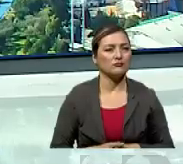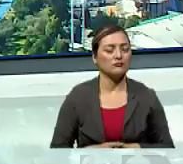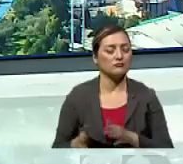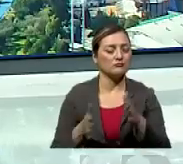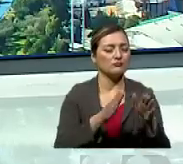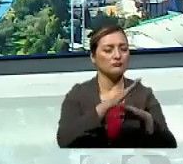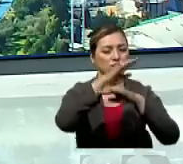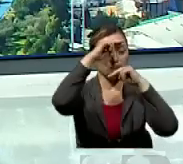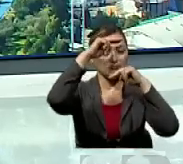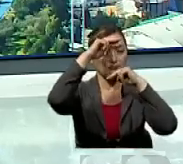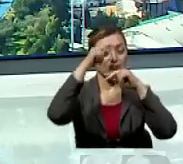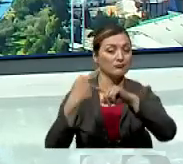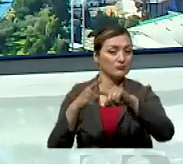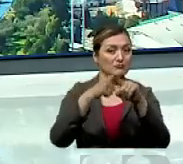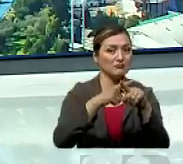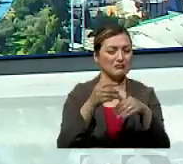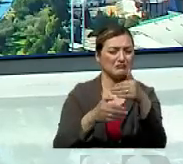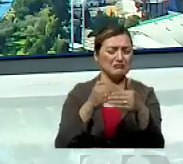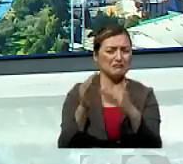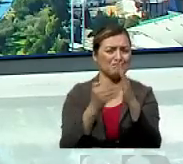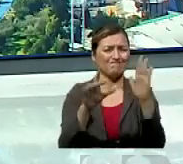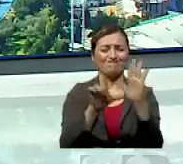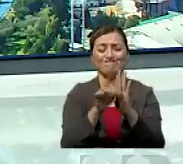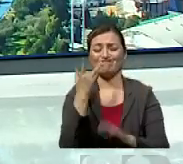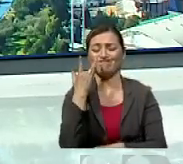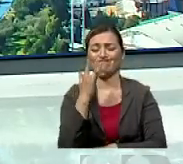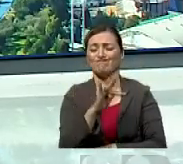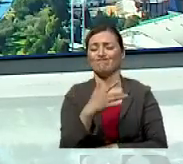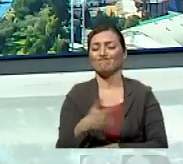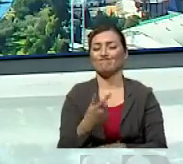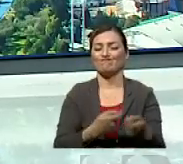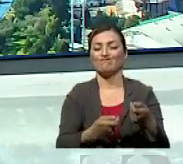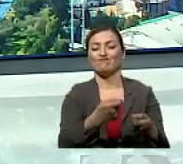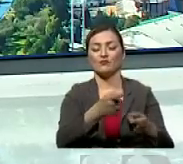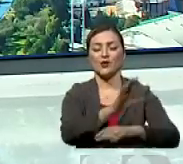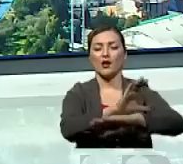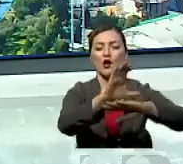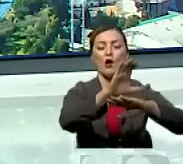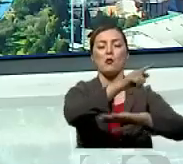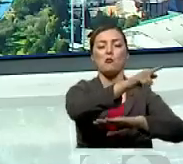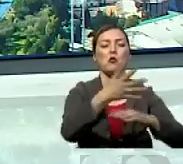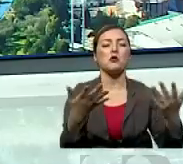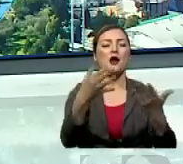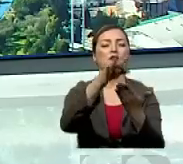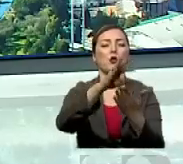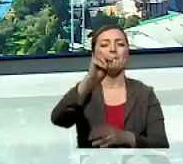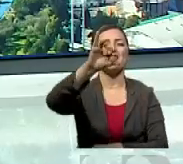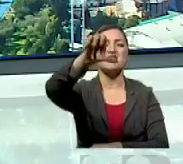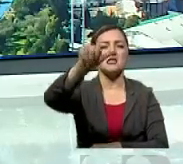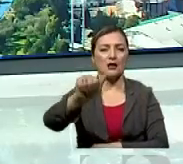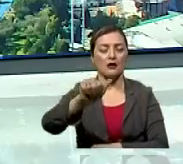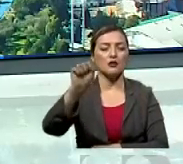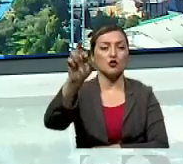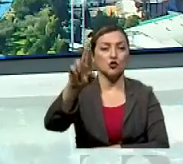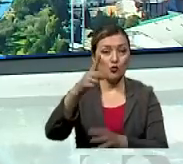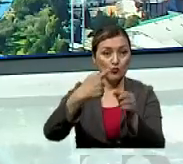Seguimos con otras noticias. Varias irregularidades se han detectado en la venta del bosque Santa Catalina del Cantón Mejía, al sur